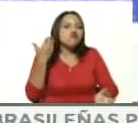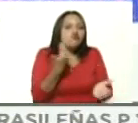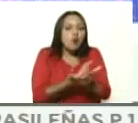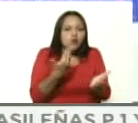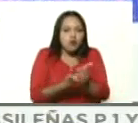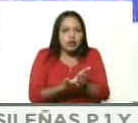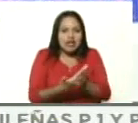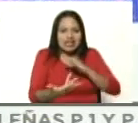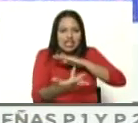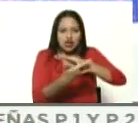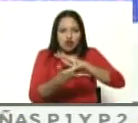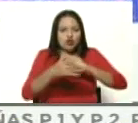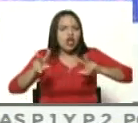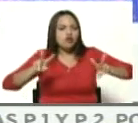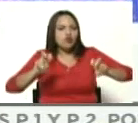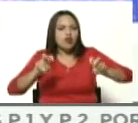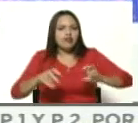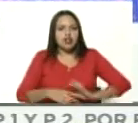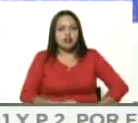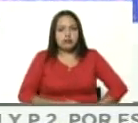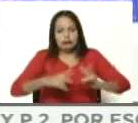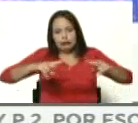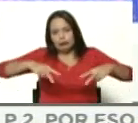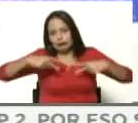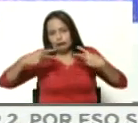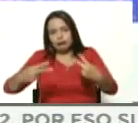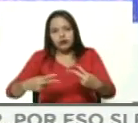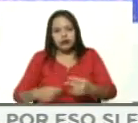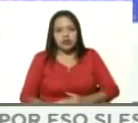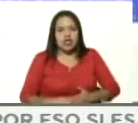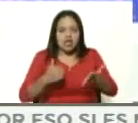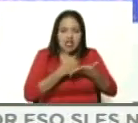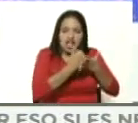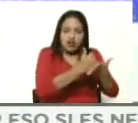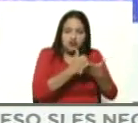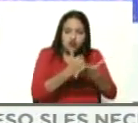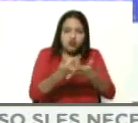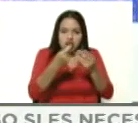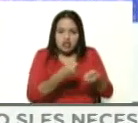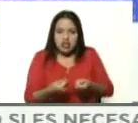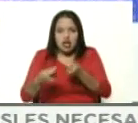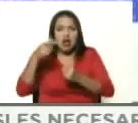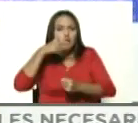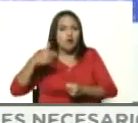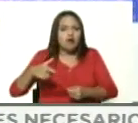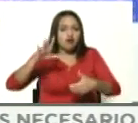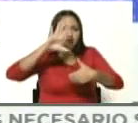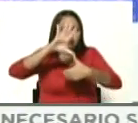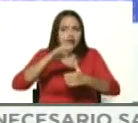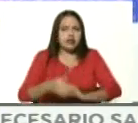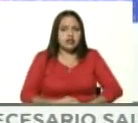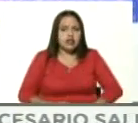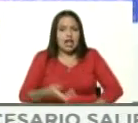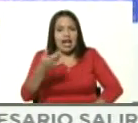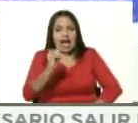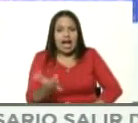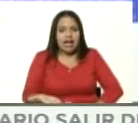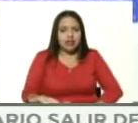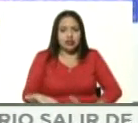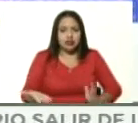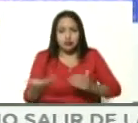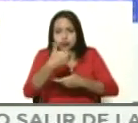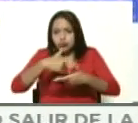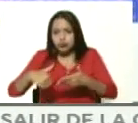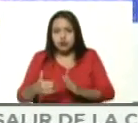de tecnología, nueva tecnología y de financiamiento, donde los pueblos del sur se han desdeñado, se